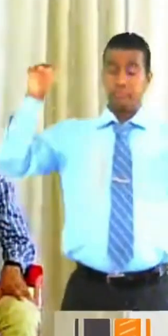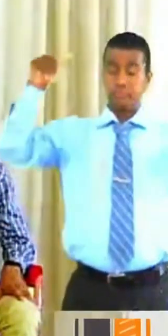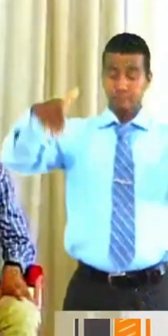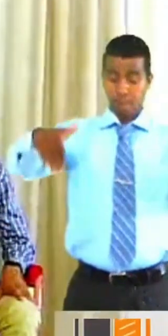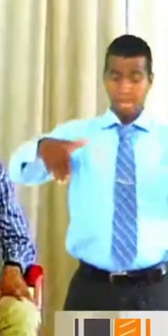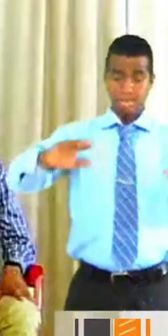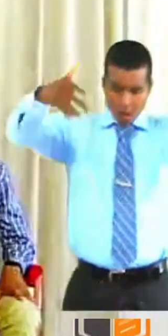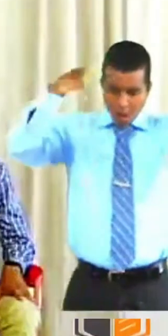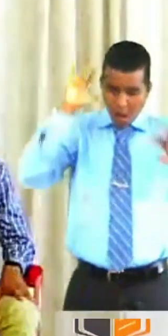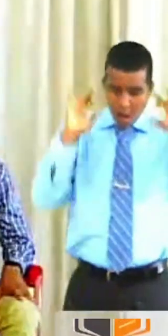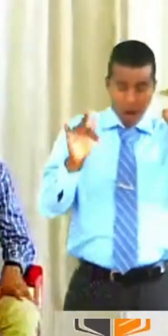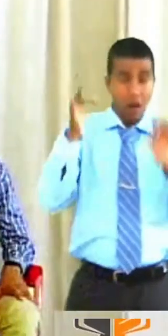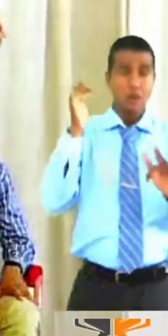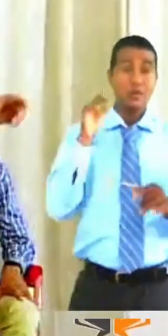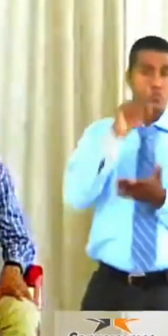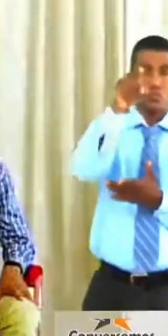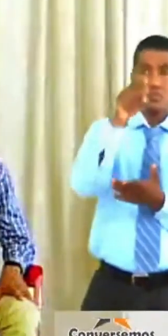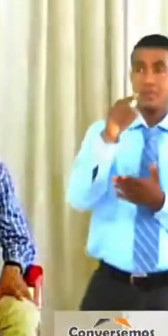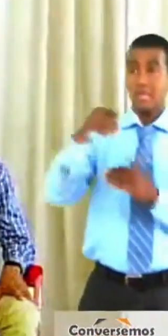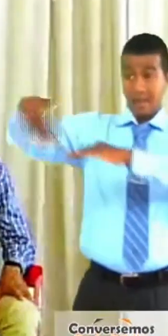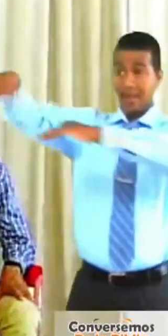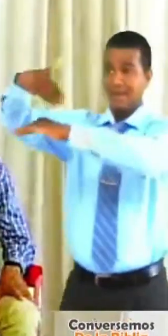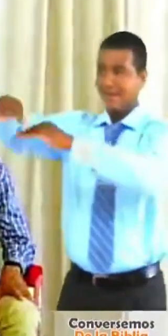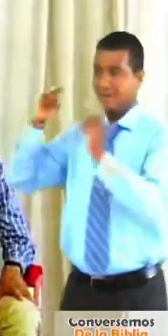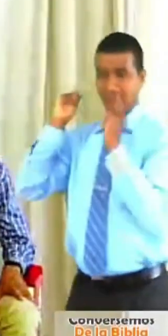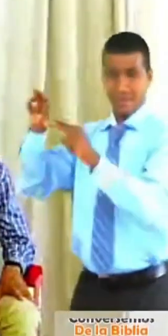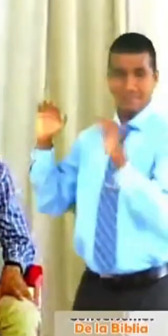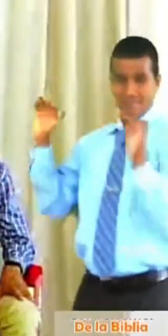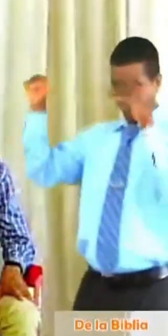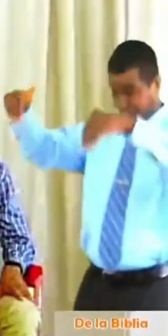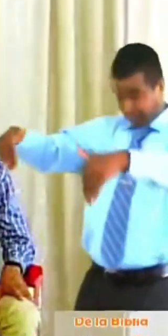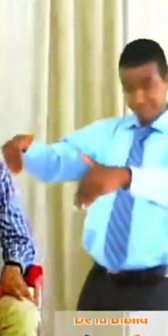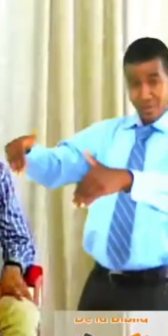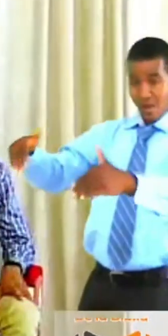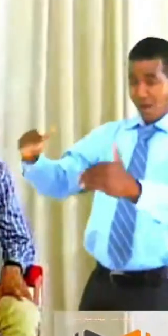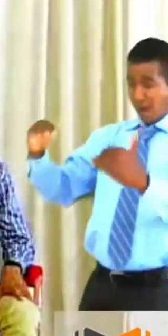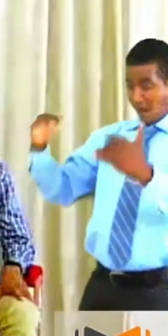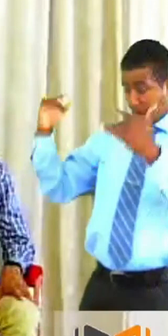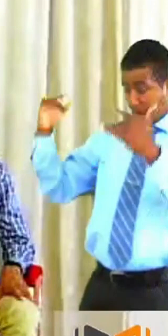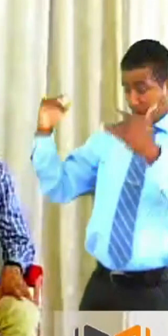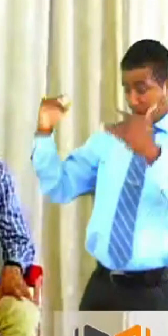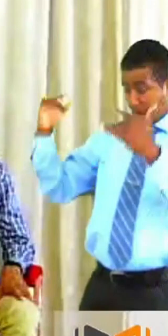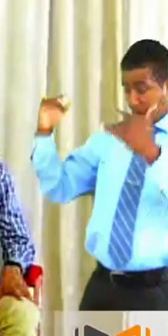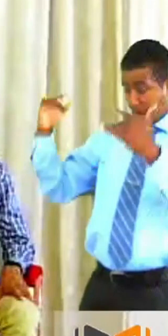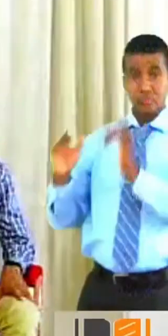usted no los ve en la calle, ni a simple vista. Amén. Por eso el apóstol escribe a Timoteo: grande es este